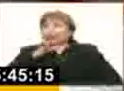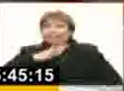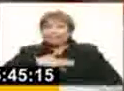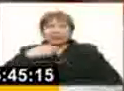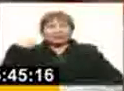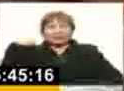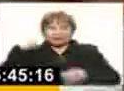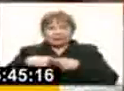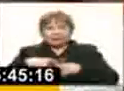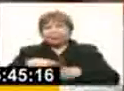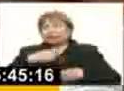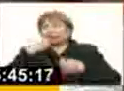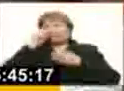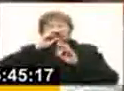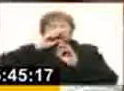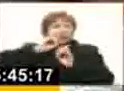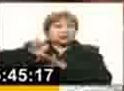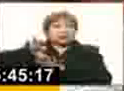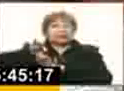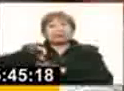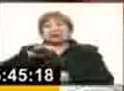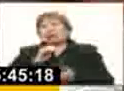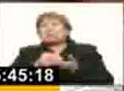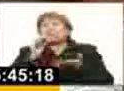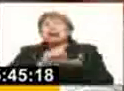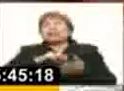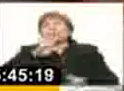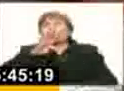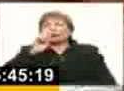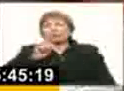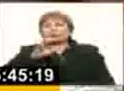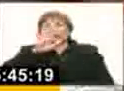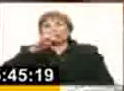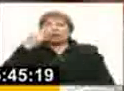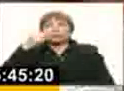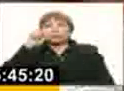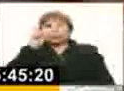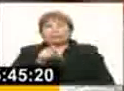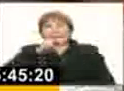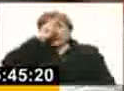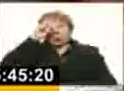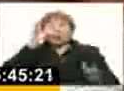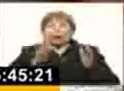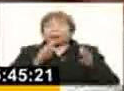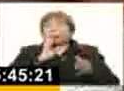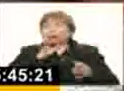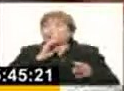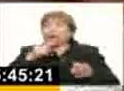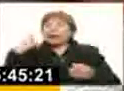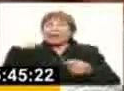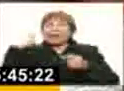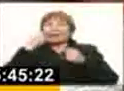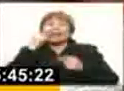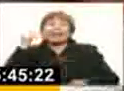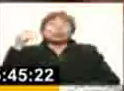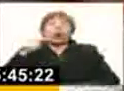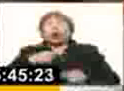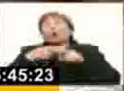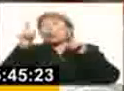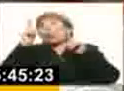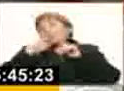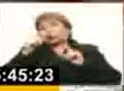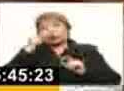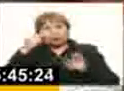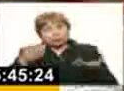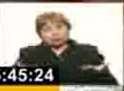castellano ignorando por completo que hay más de 4.5 millones de peruanos que hablan el quechua u otra lengua originaria